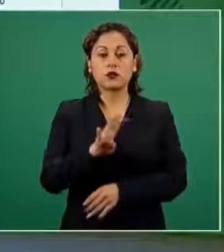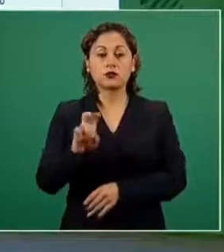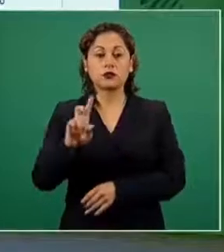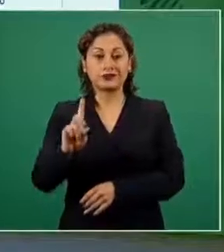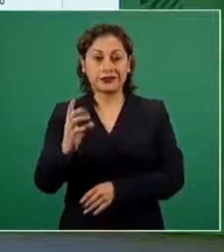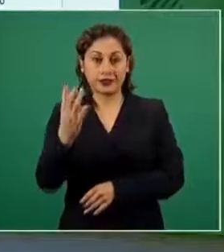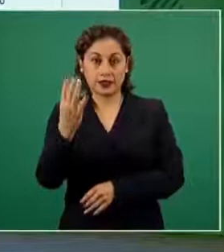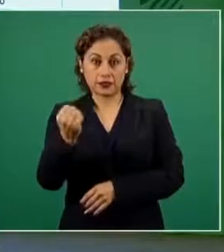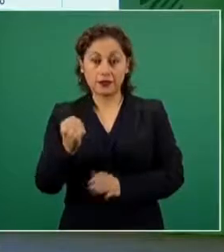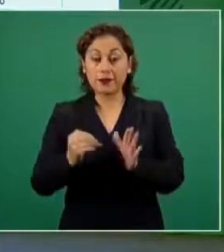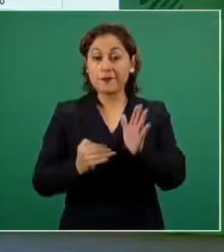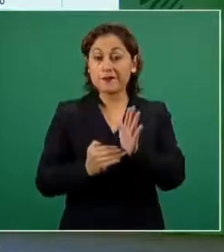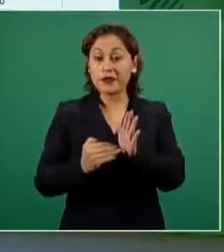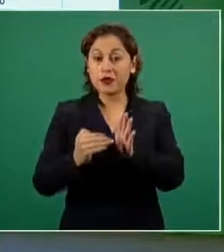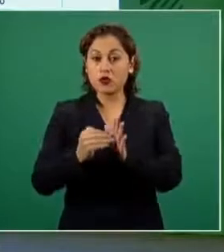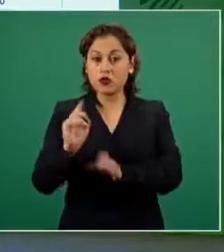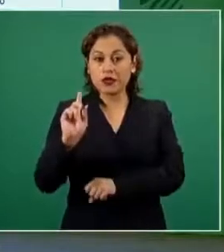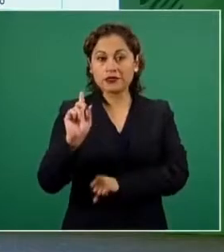36,439 millones de dólares.